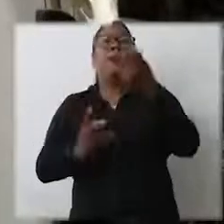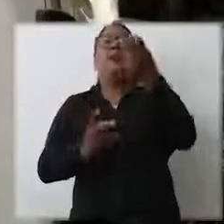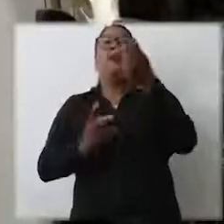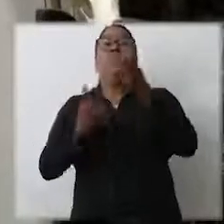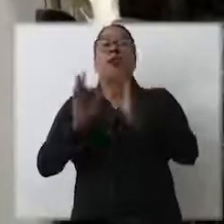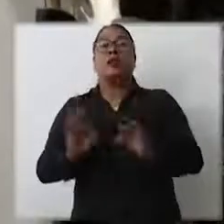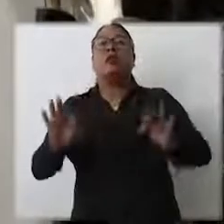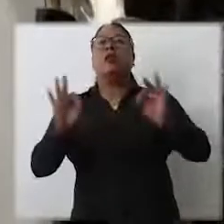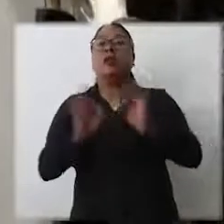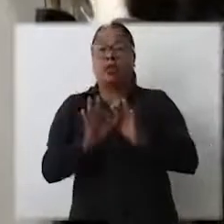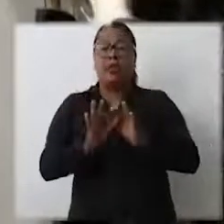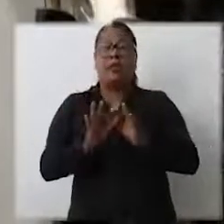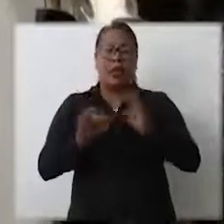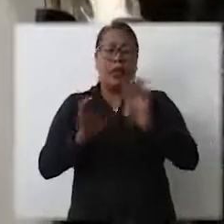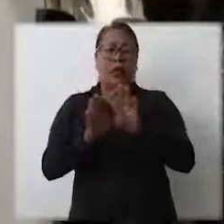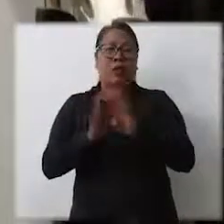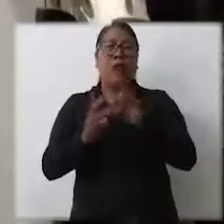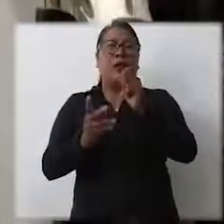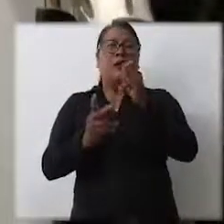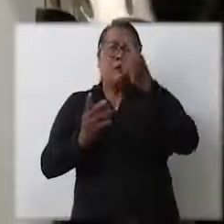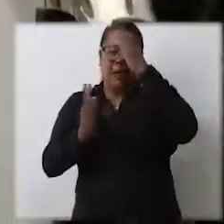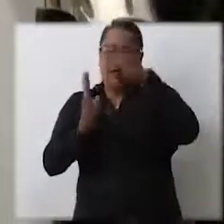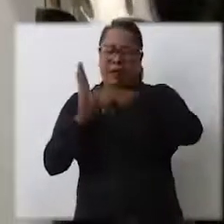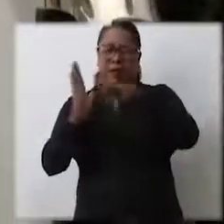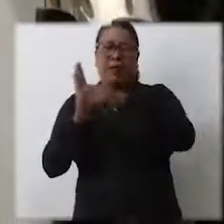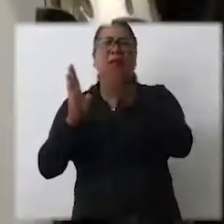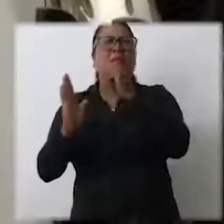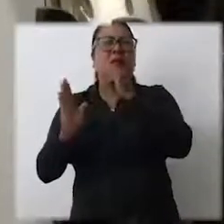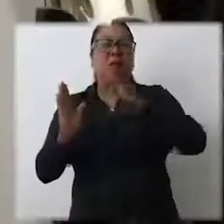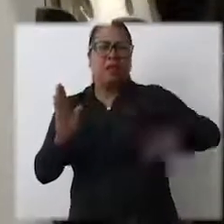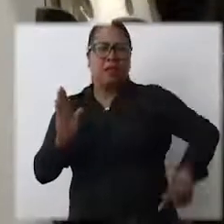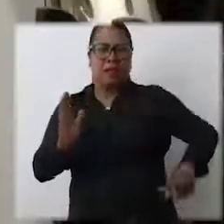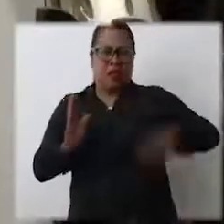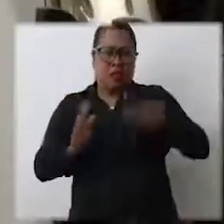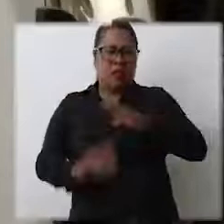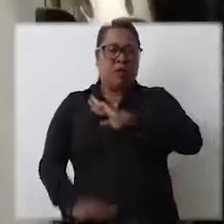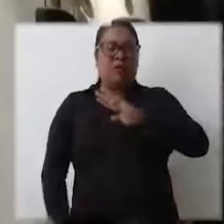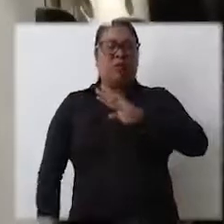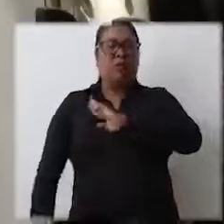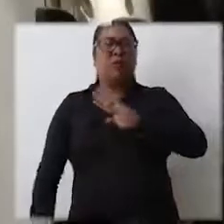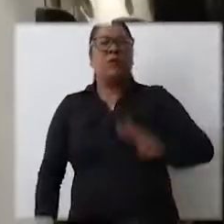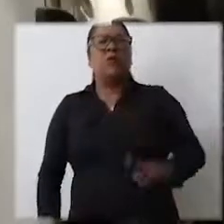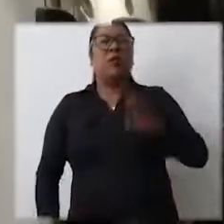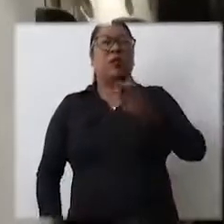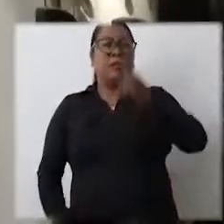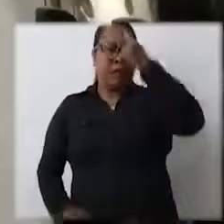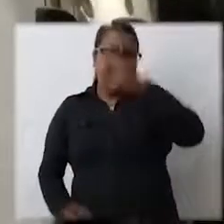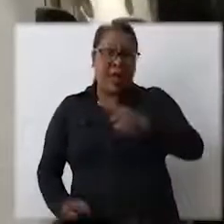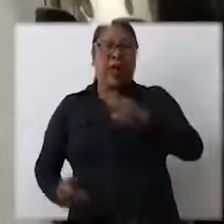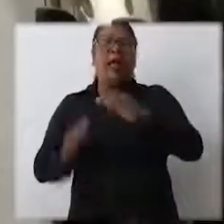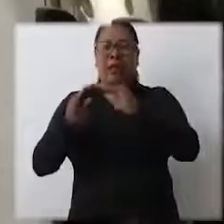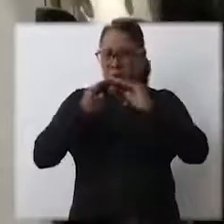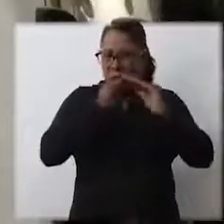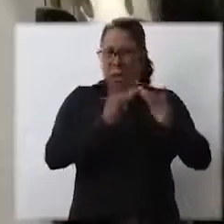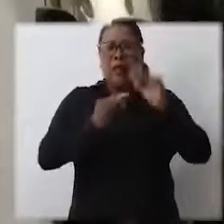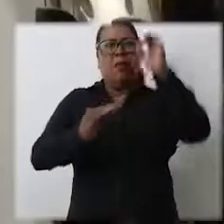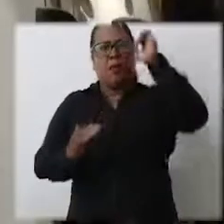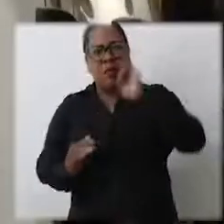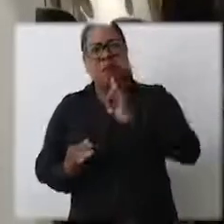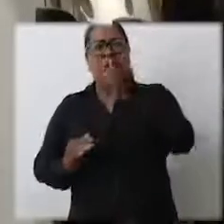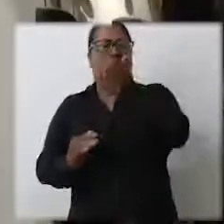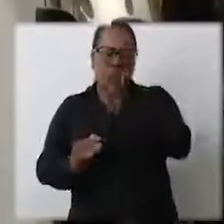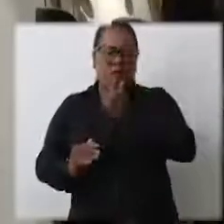coadyuvará al cumplimiento del mandato constitucional y demostrará una nueva forma de ser del gobierno